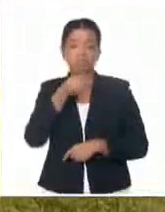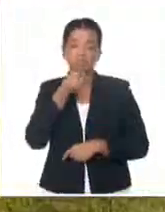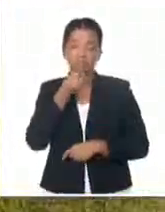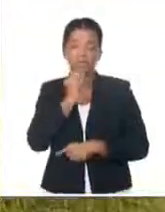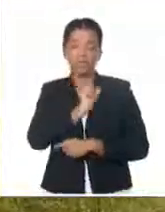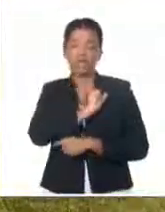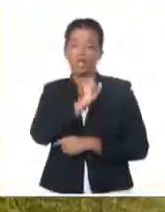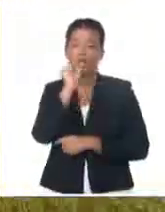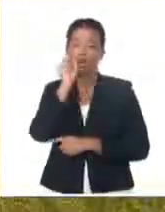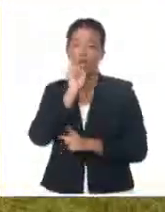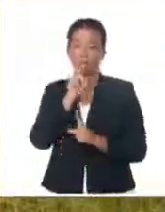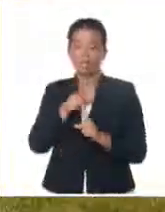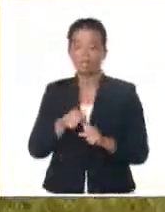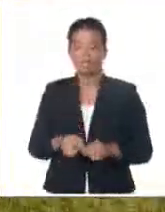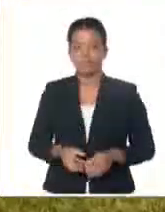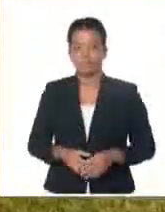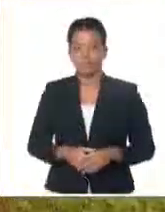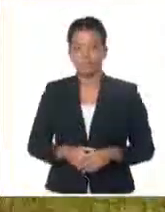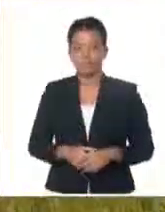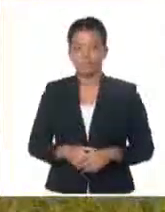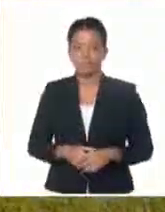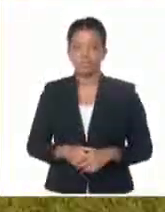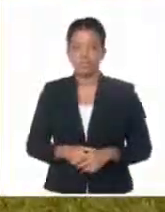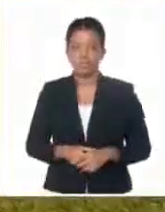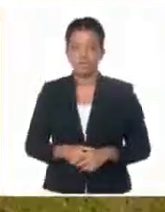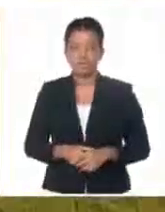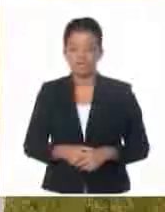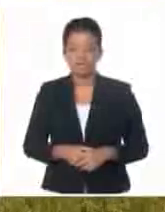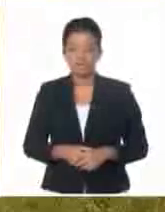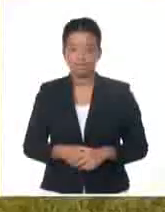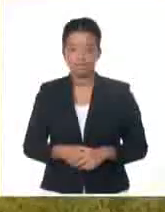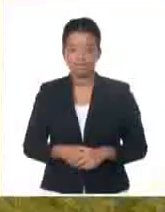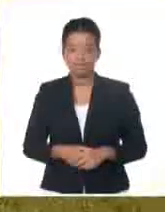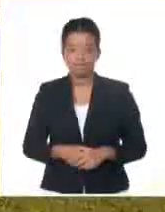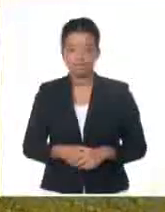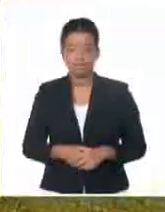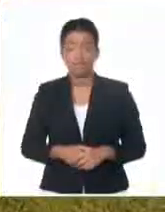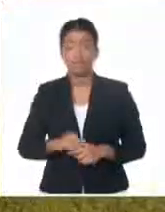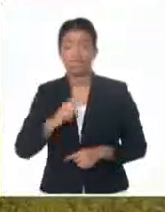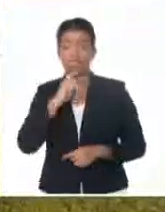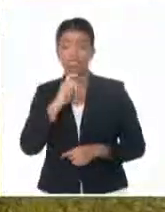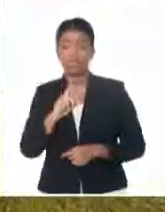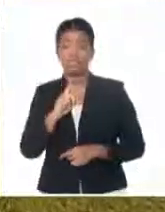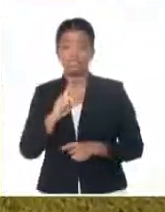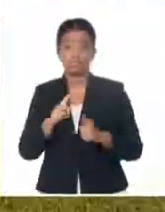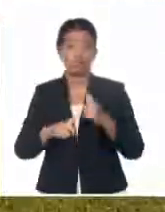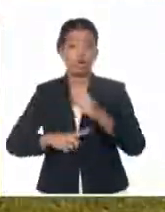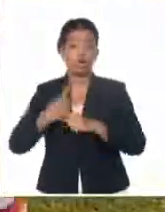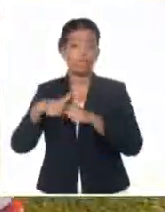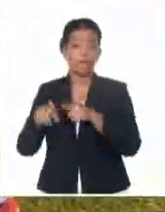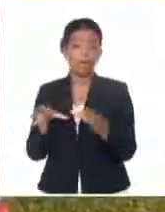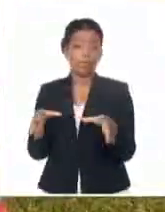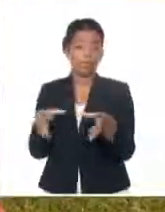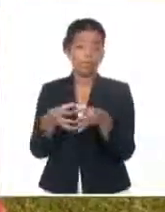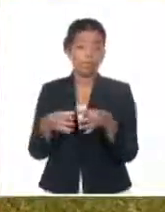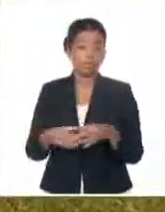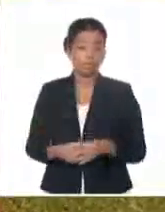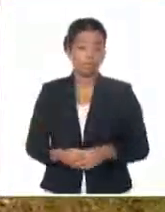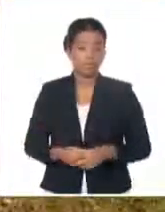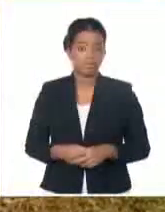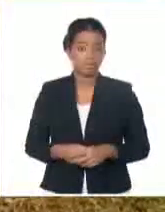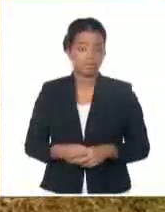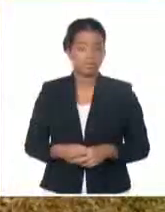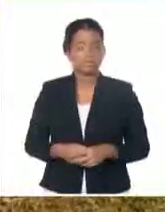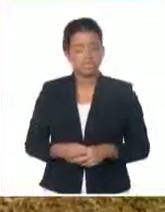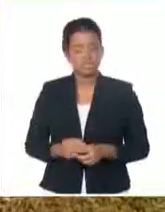victoria final. ¿Está consciente de que el reto es bien difícil por los rivales que va a enfrentar? Sí, nosotros hemos estudiado este